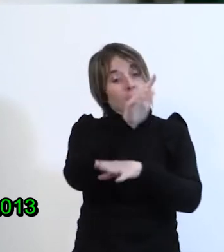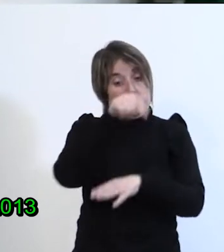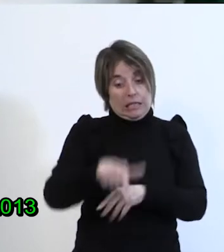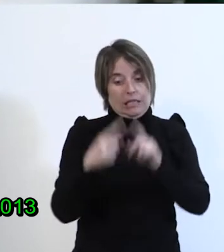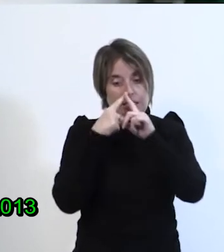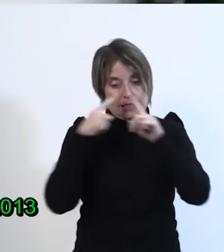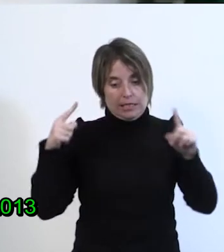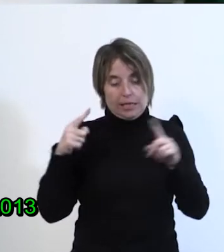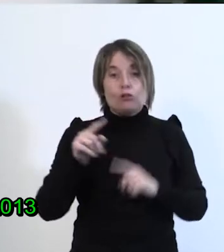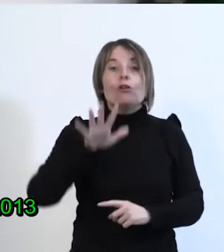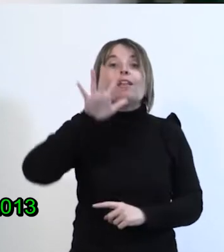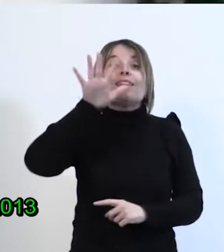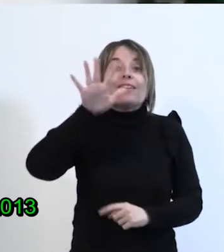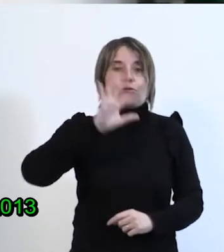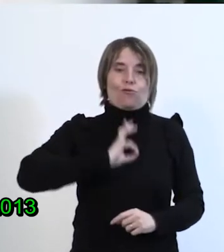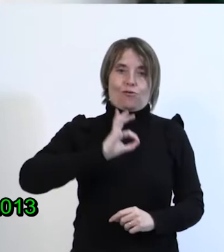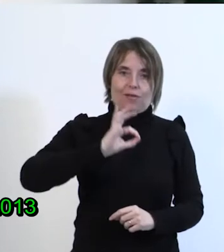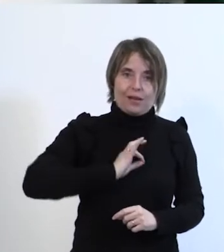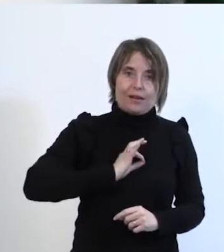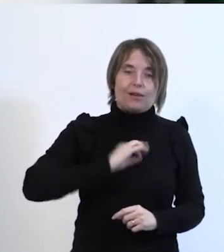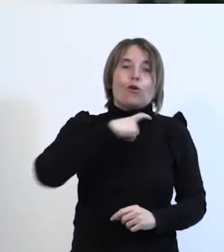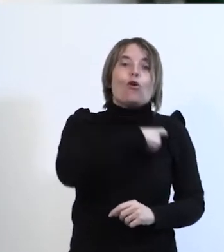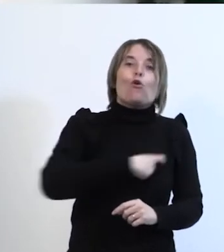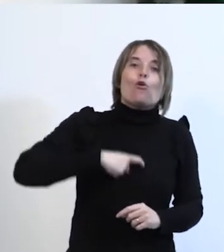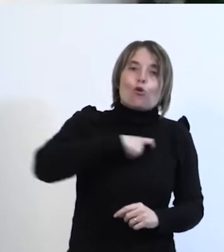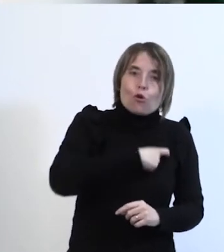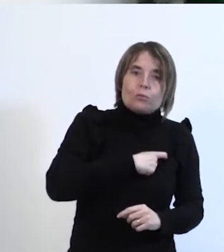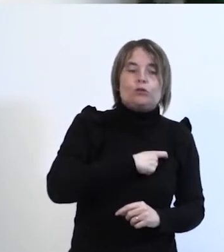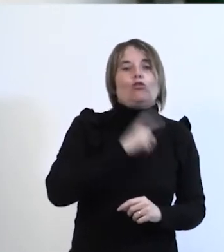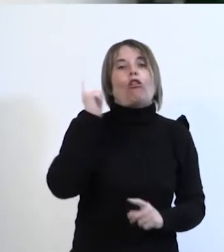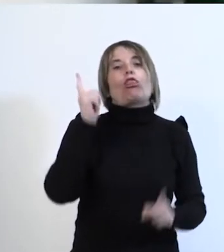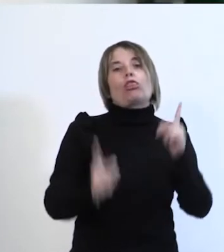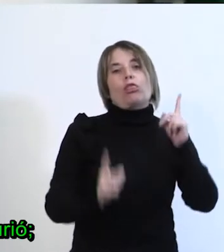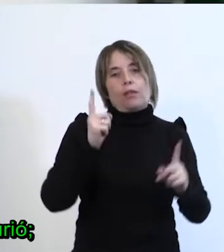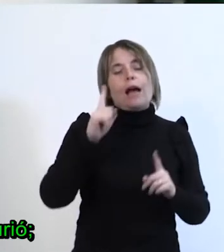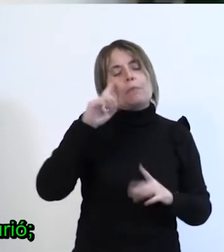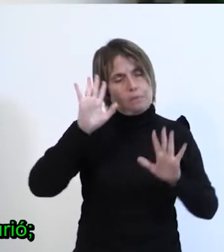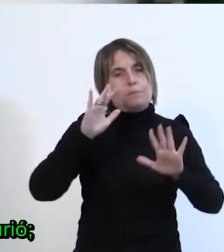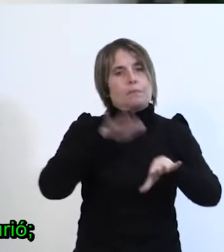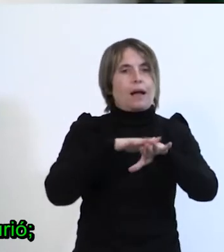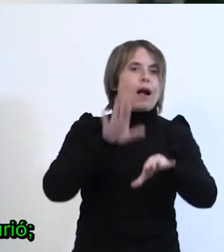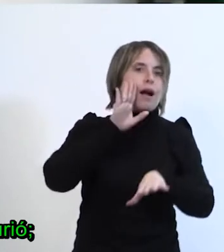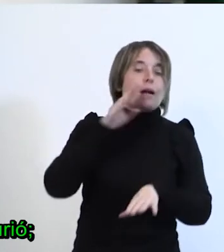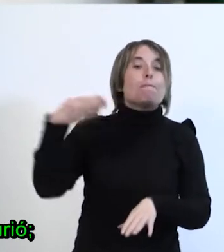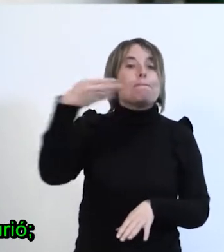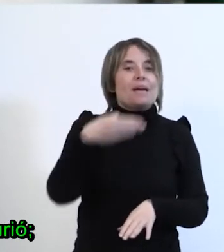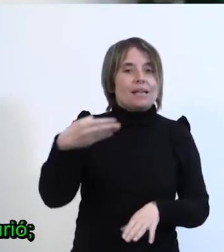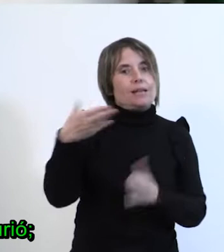2013 y este año, el 5 de enero, la comisión decidió, Beatriz, quiero